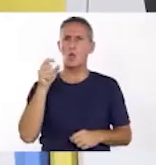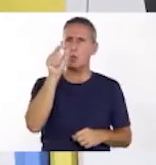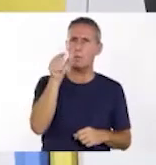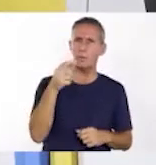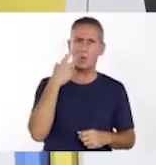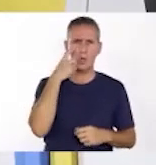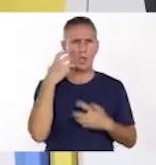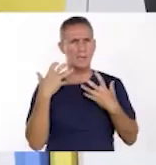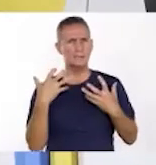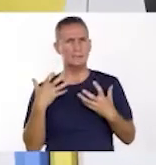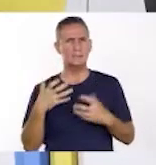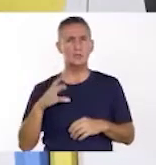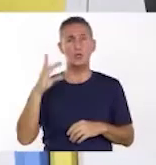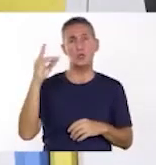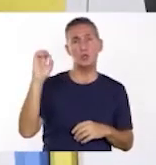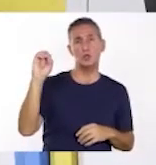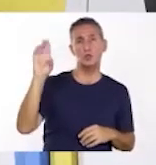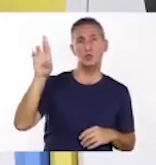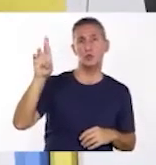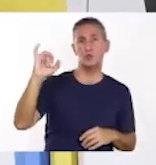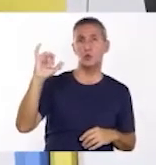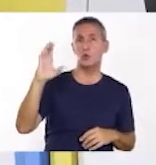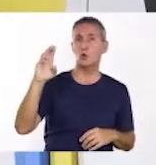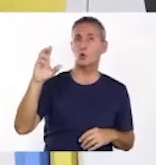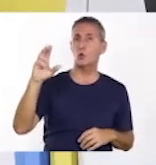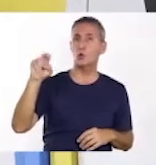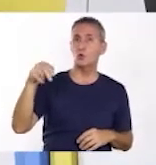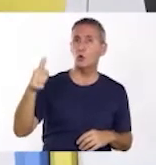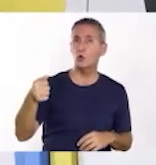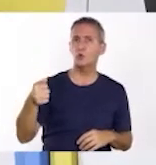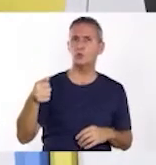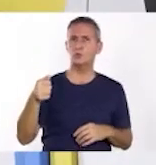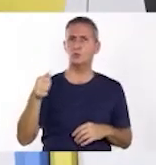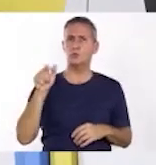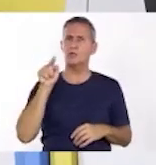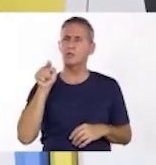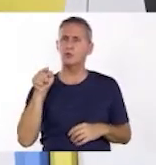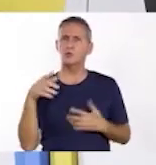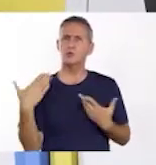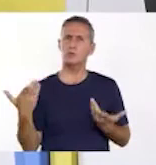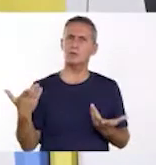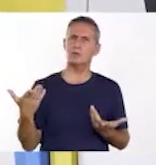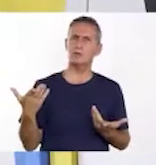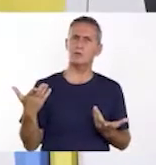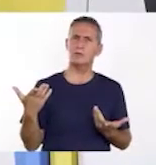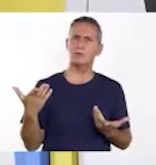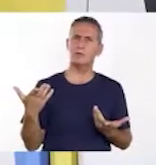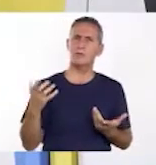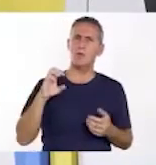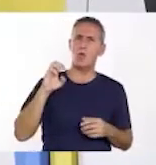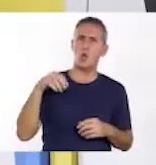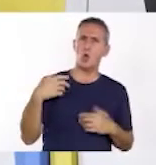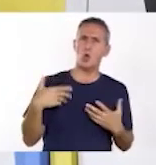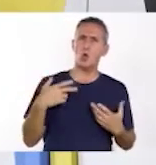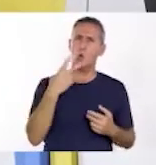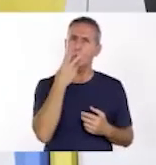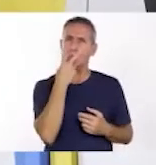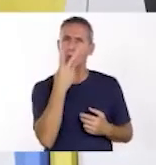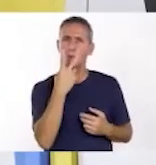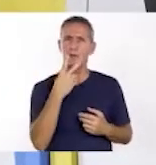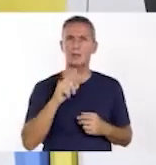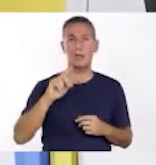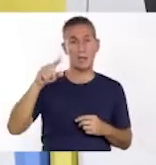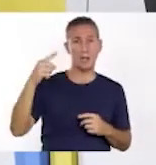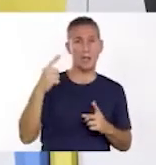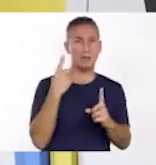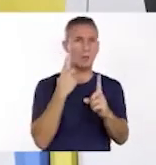importante que es Dorina. Vamos a ver qué pasa con Dorina. Pero esto, ¿cuándo lo vamos a ver? En el